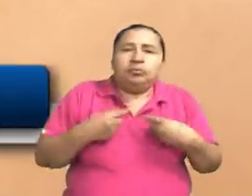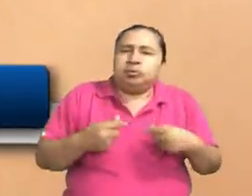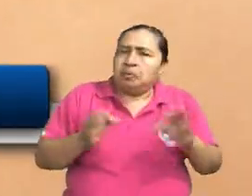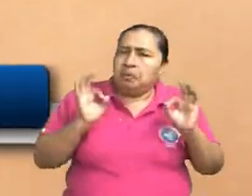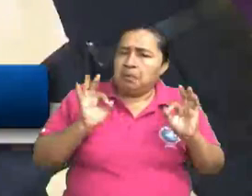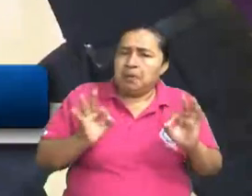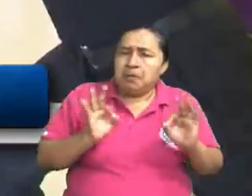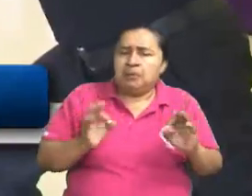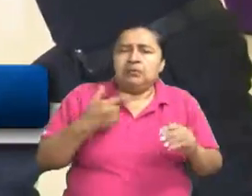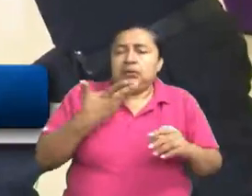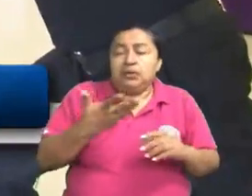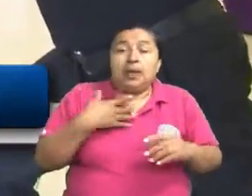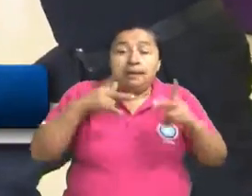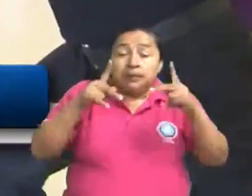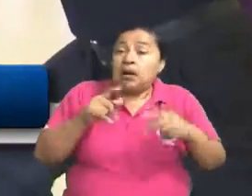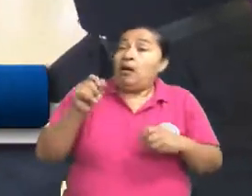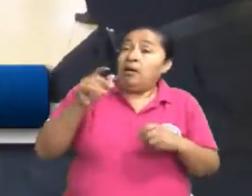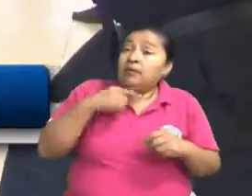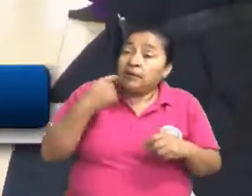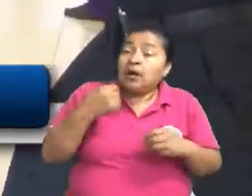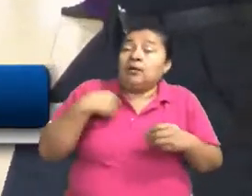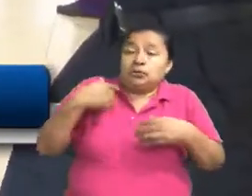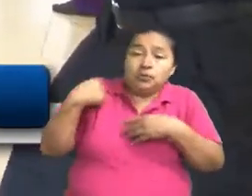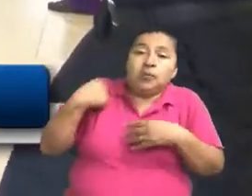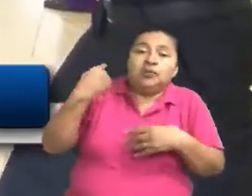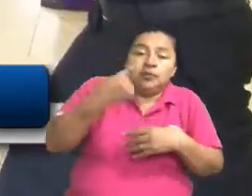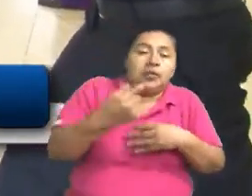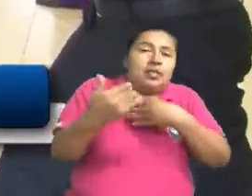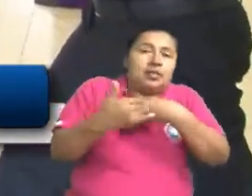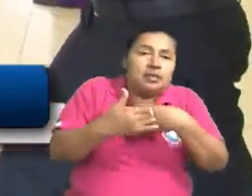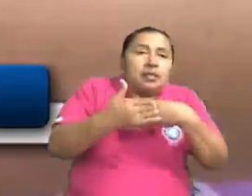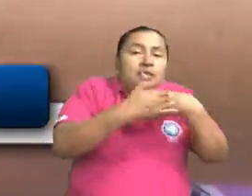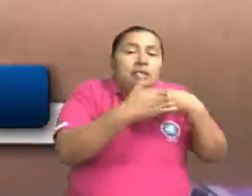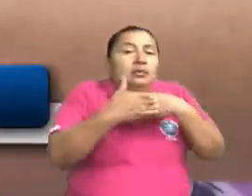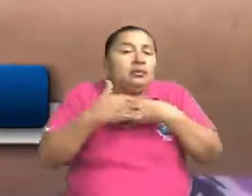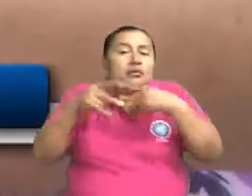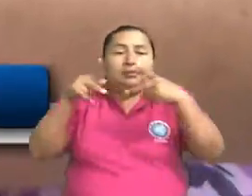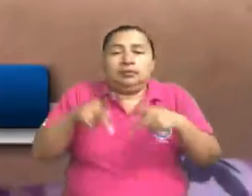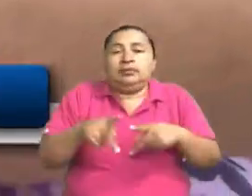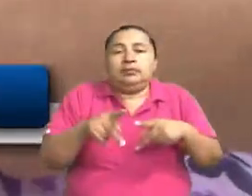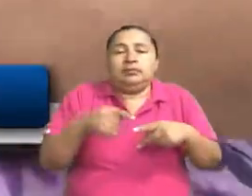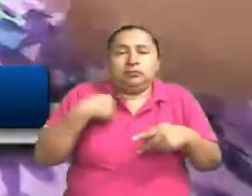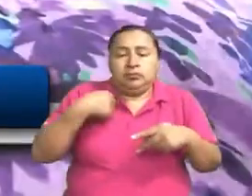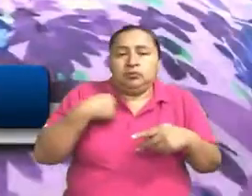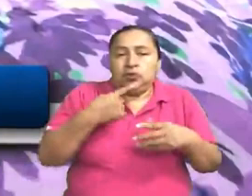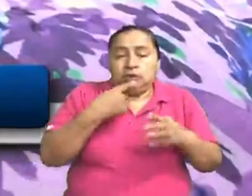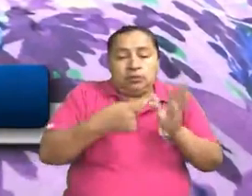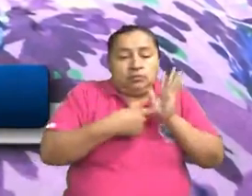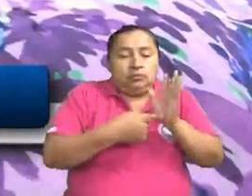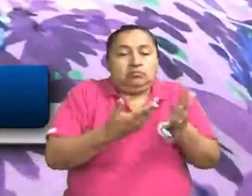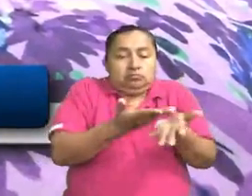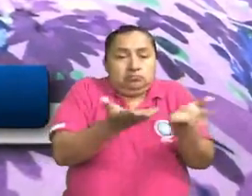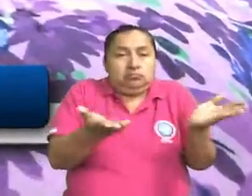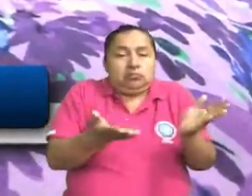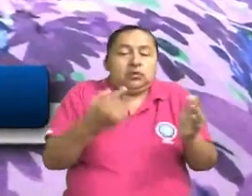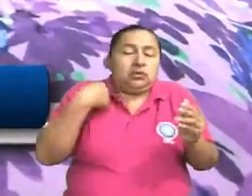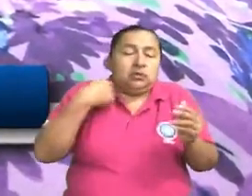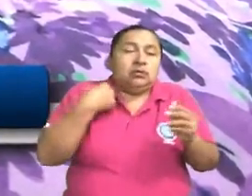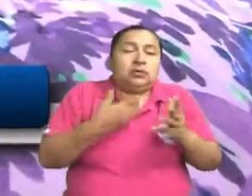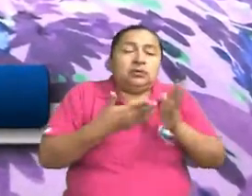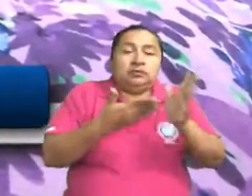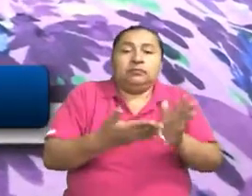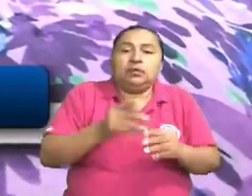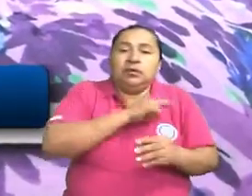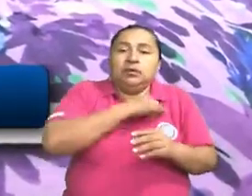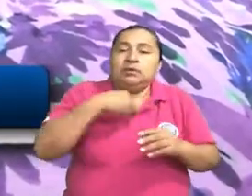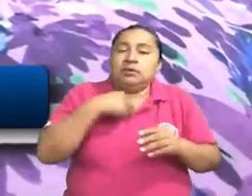La población, de hecho, esto es y yo te oferto, ¿no? Te doy casi siempre, te digo, te